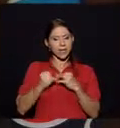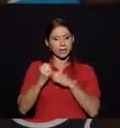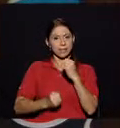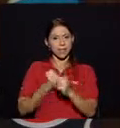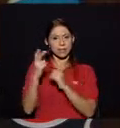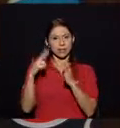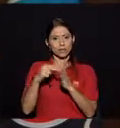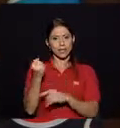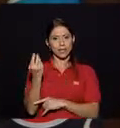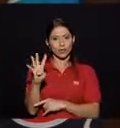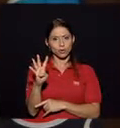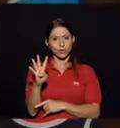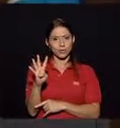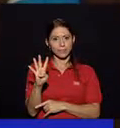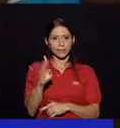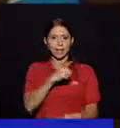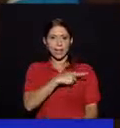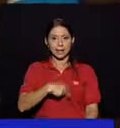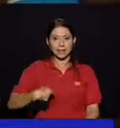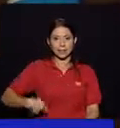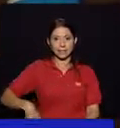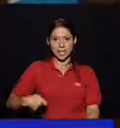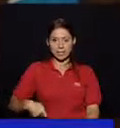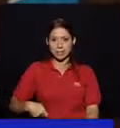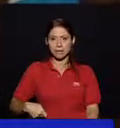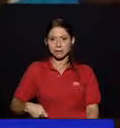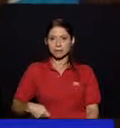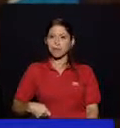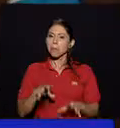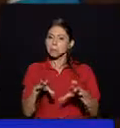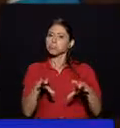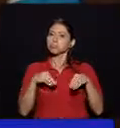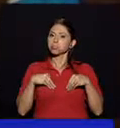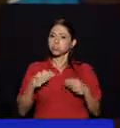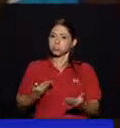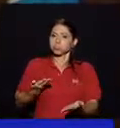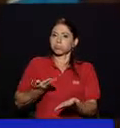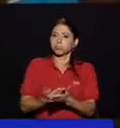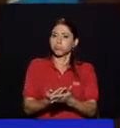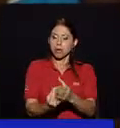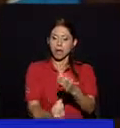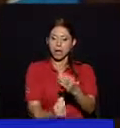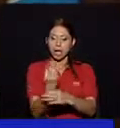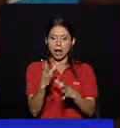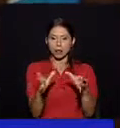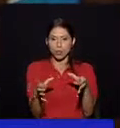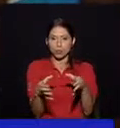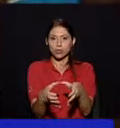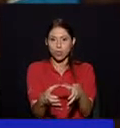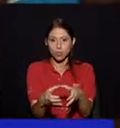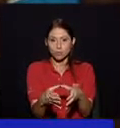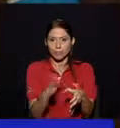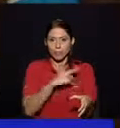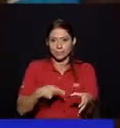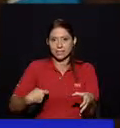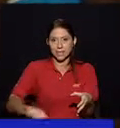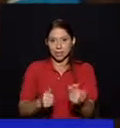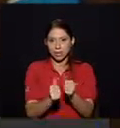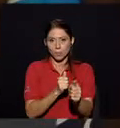Para finales del año 2014, el presidente accedió a una propuesta de crear un Consejo Presidencial de